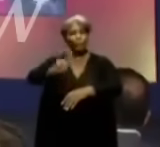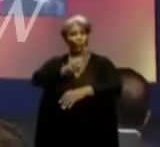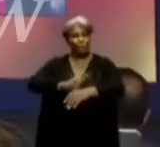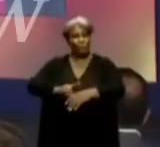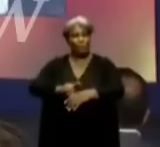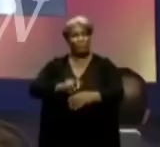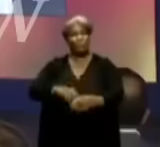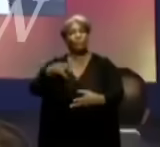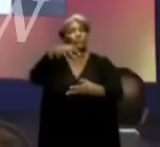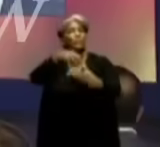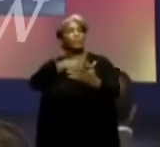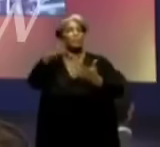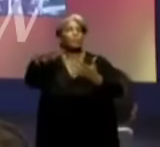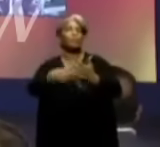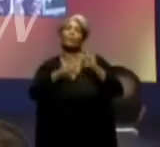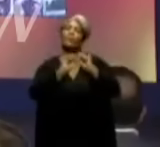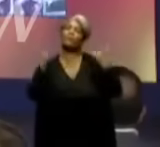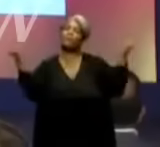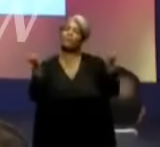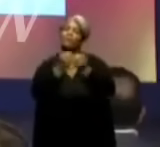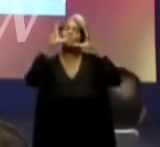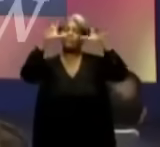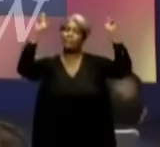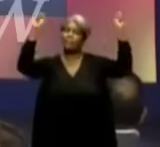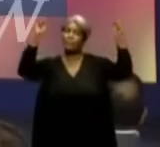del Plan Social de la Presidencia.